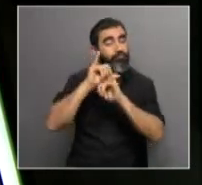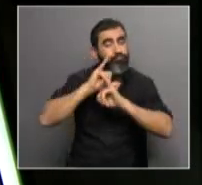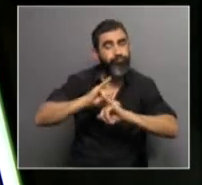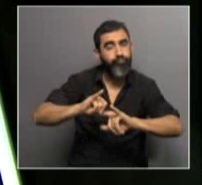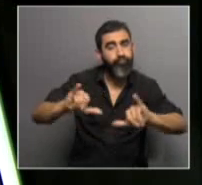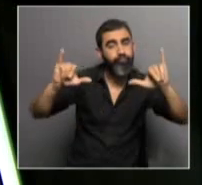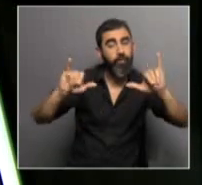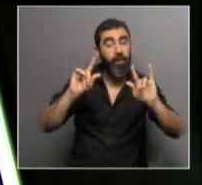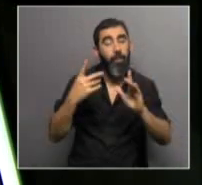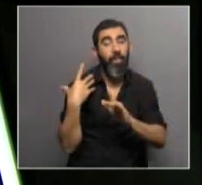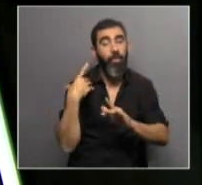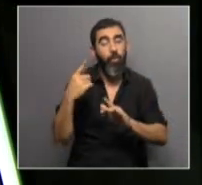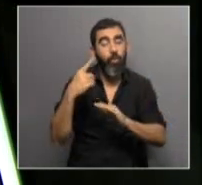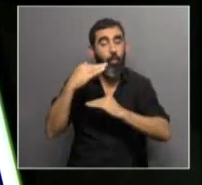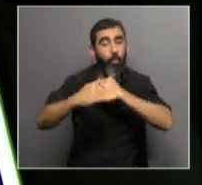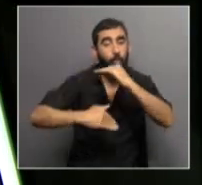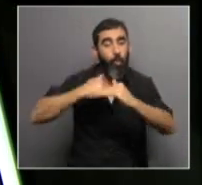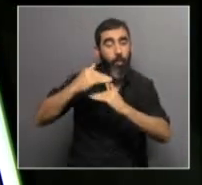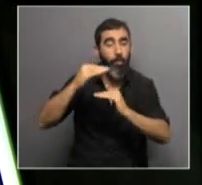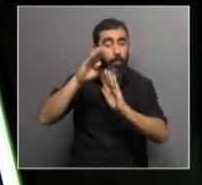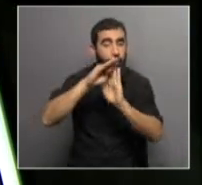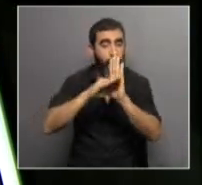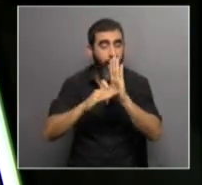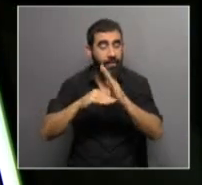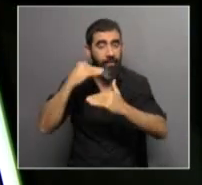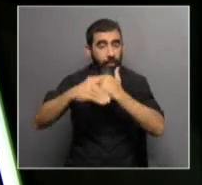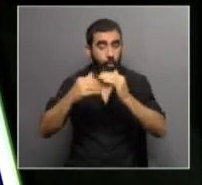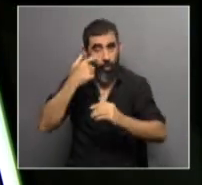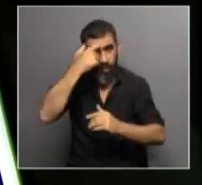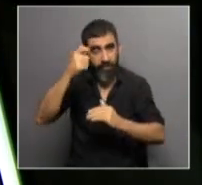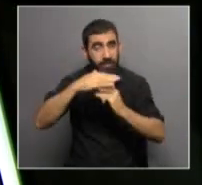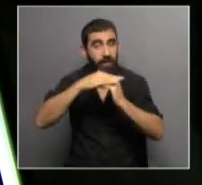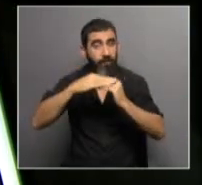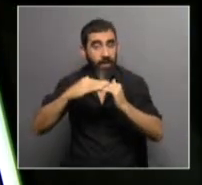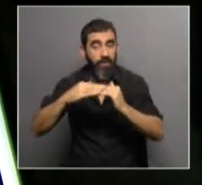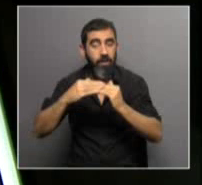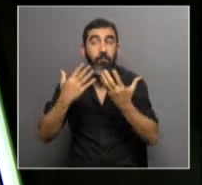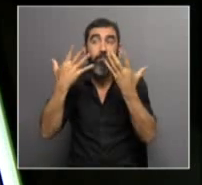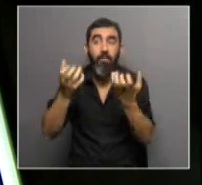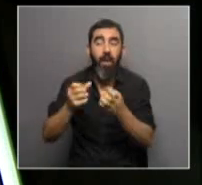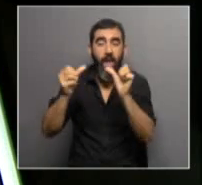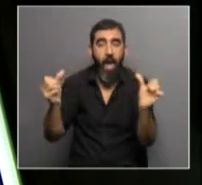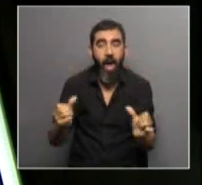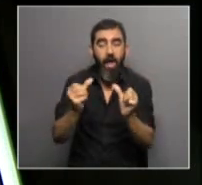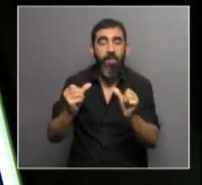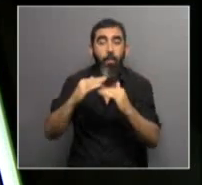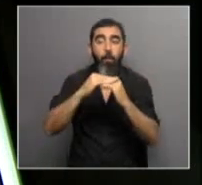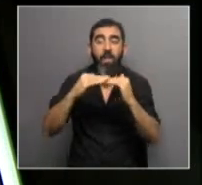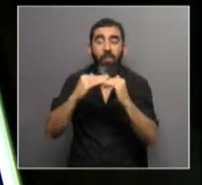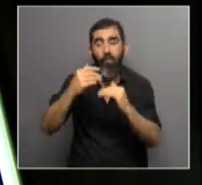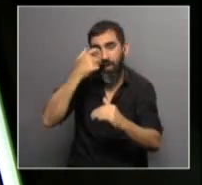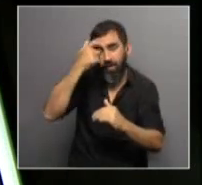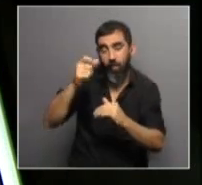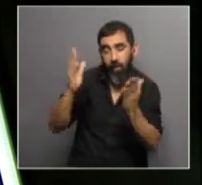dirigió el programa para el desarrollo de las ciencias básicas con el fin de establecer una fuerte plataforma científica y